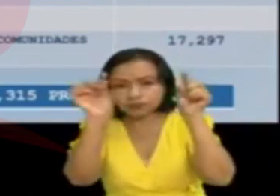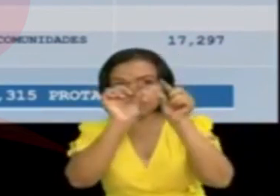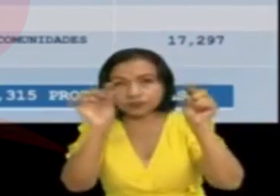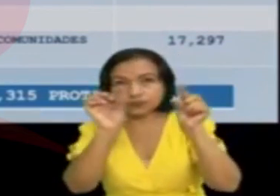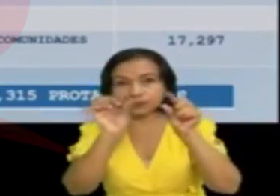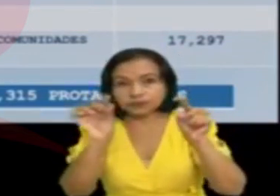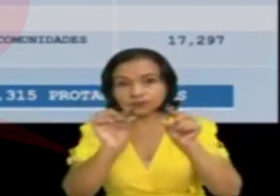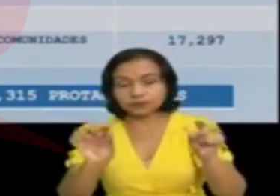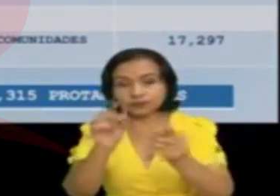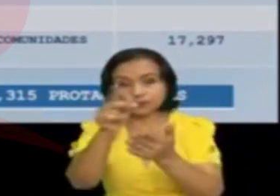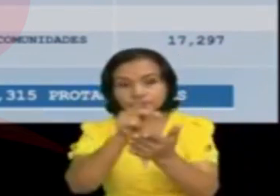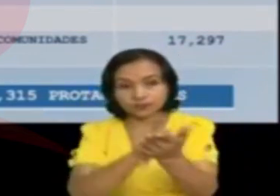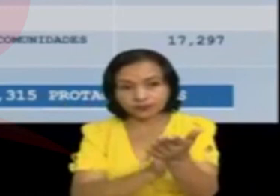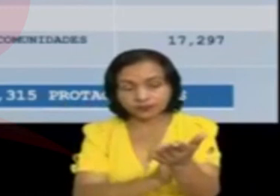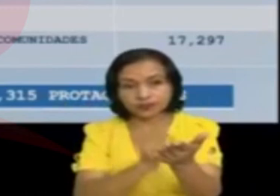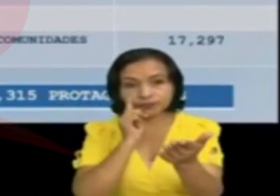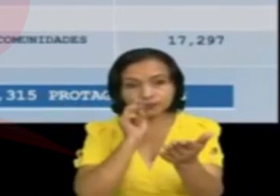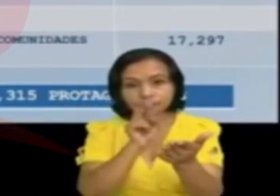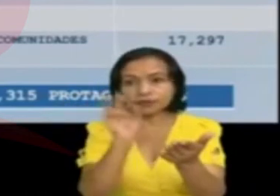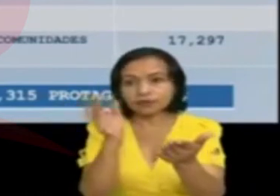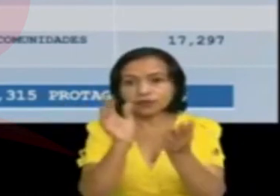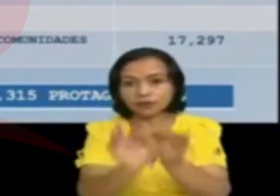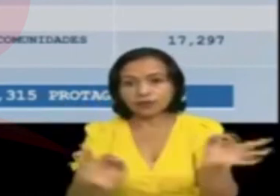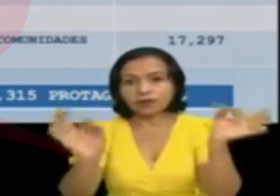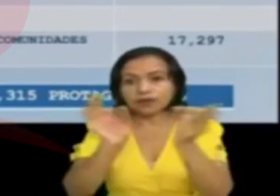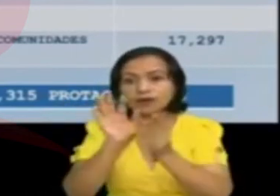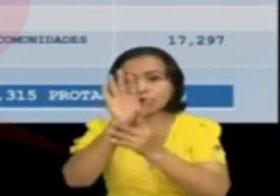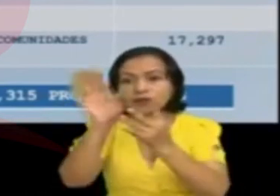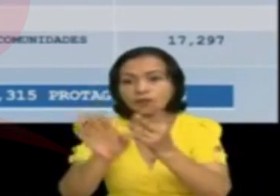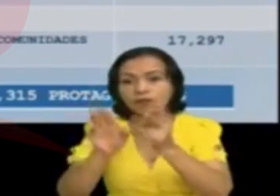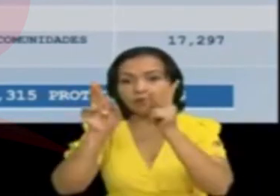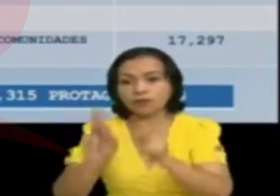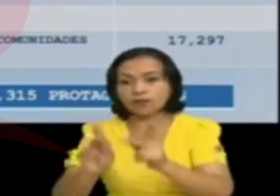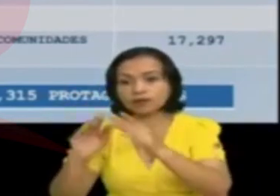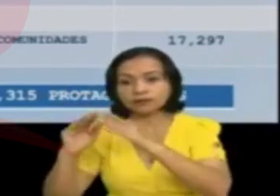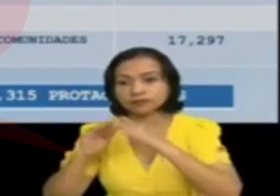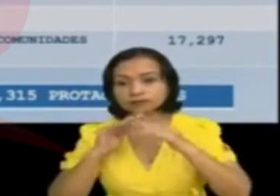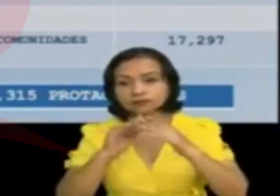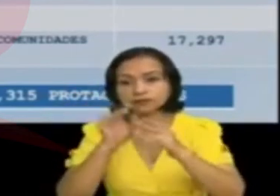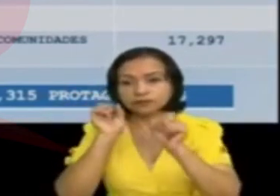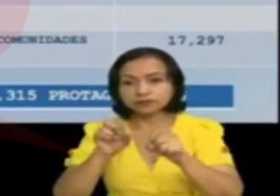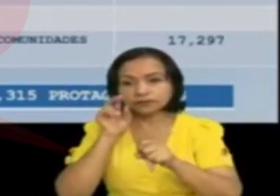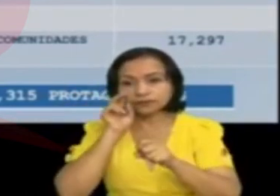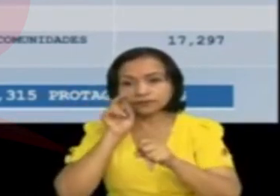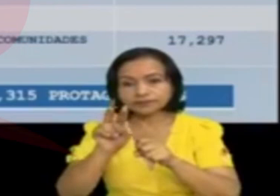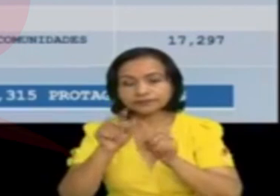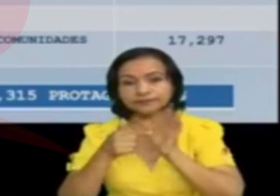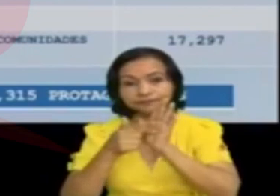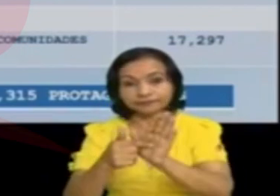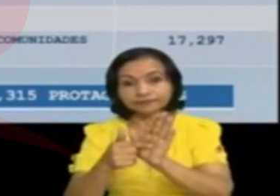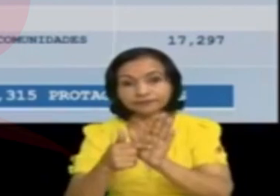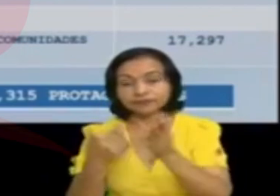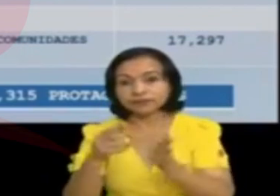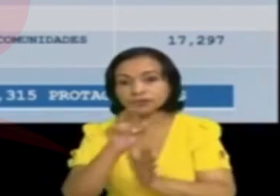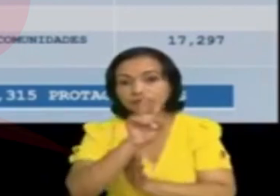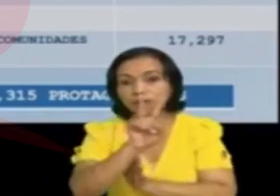estos proyectos, está el impacto que tenemos en la cantidad de comunidades, y ahí podemos ver. Una inversión, por ejemplo, importante.